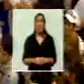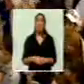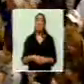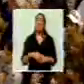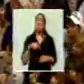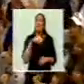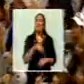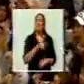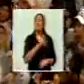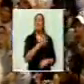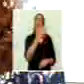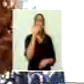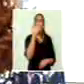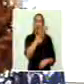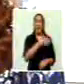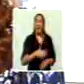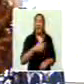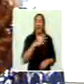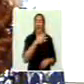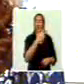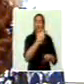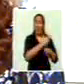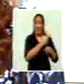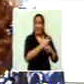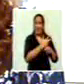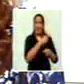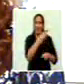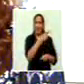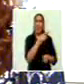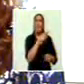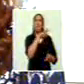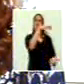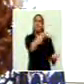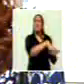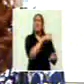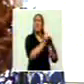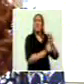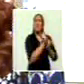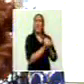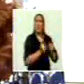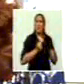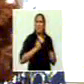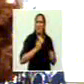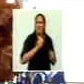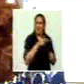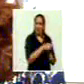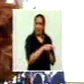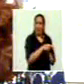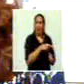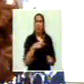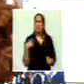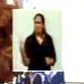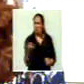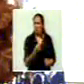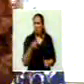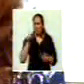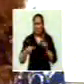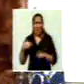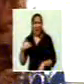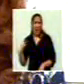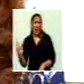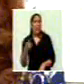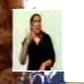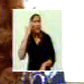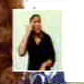Tercero, Río Tercero y Fabricaciones Militares. Los argentinos conocíamos o nos